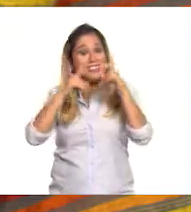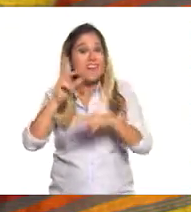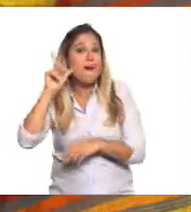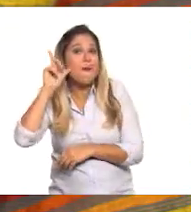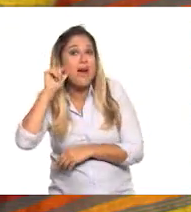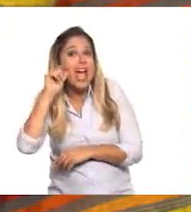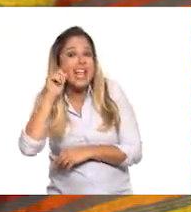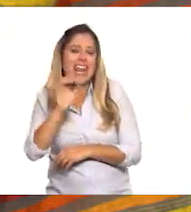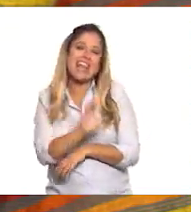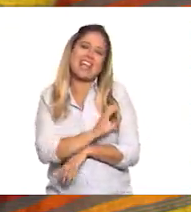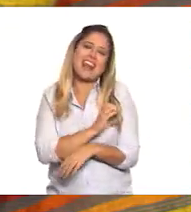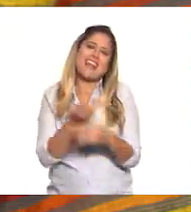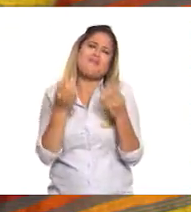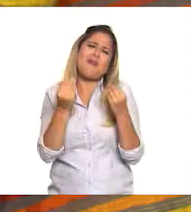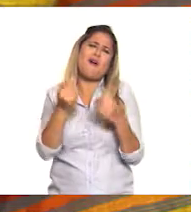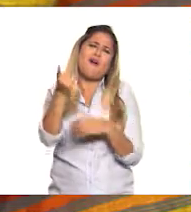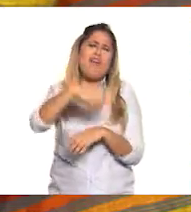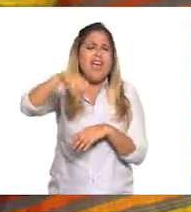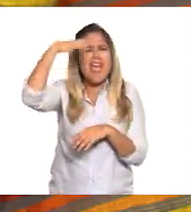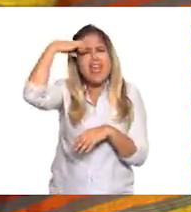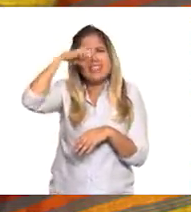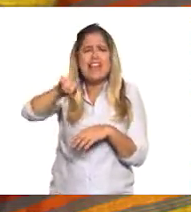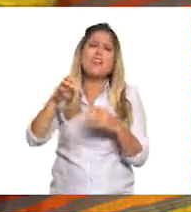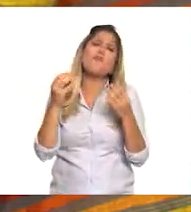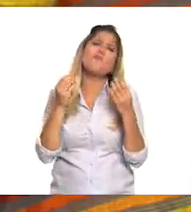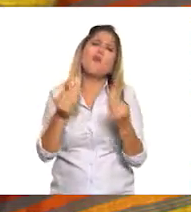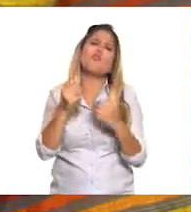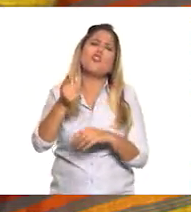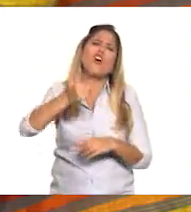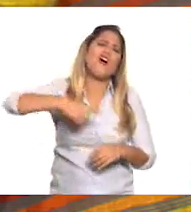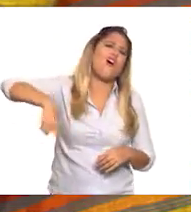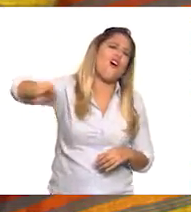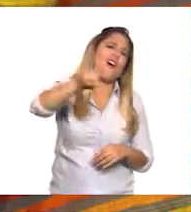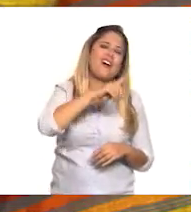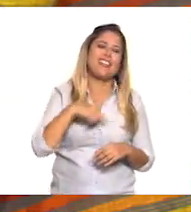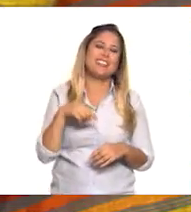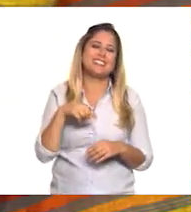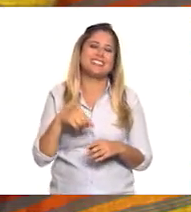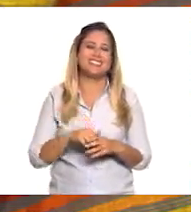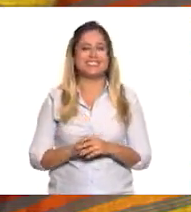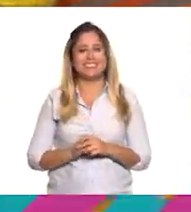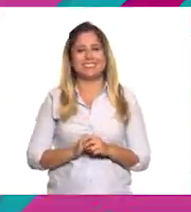mañana! ¡Los quiero mucho y extraño a todos, todos!